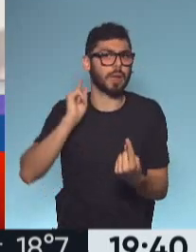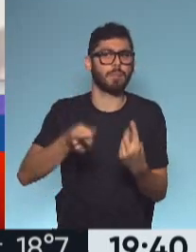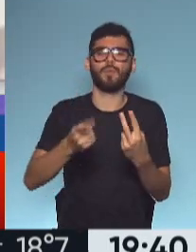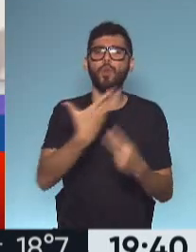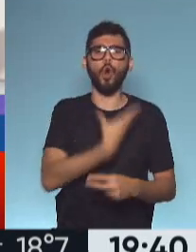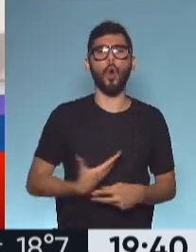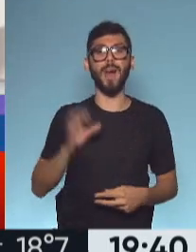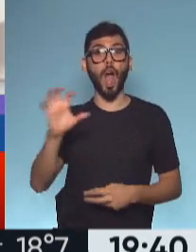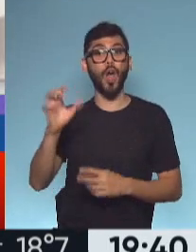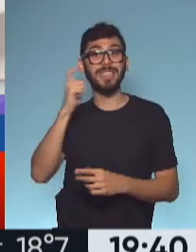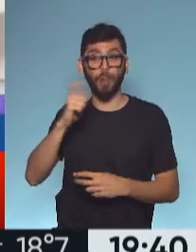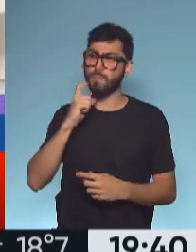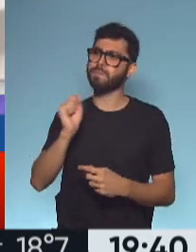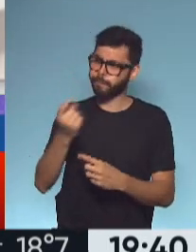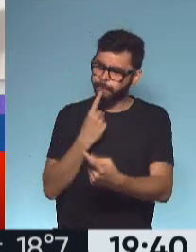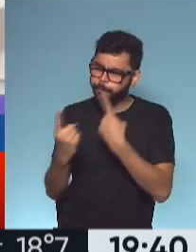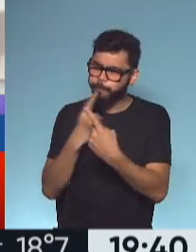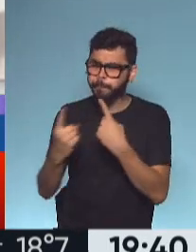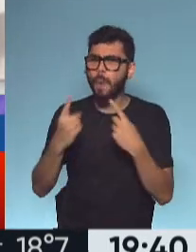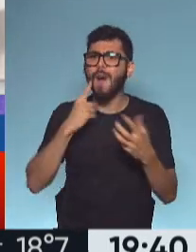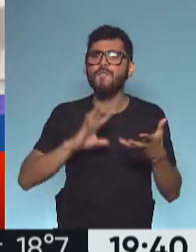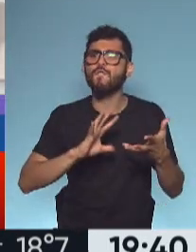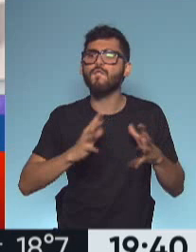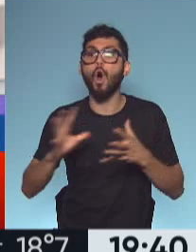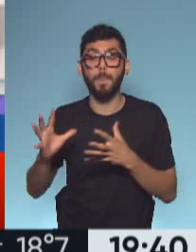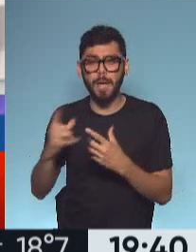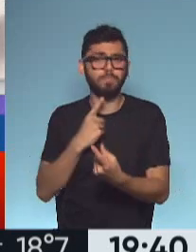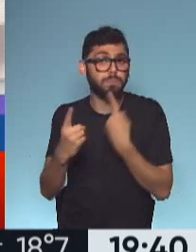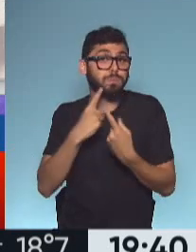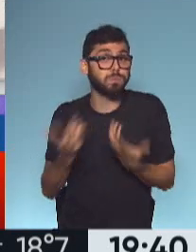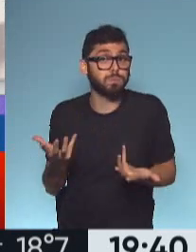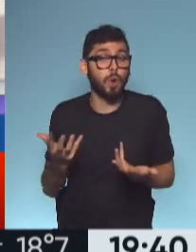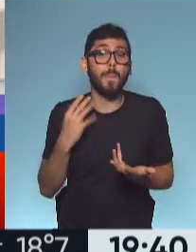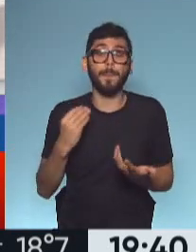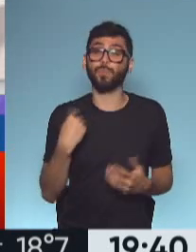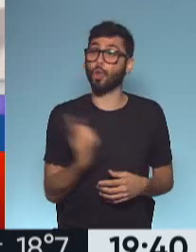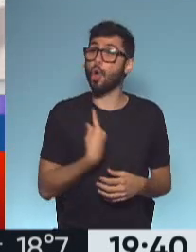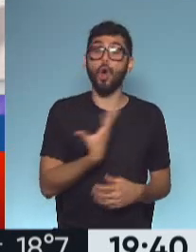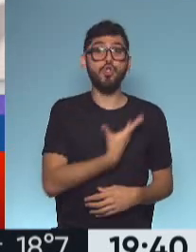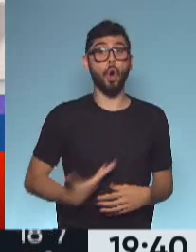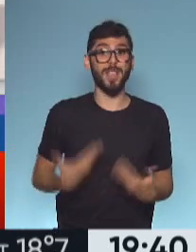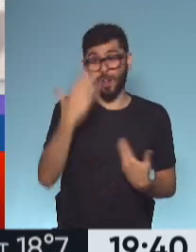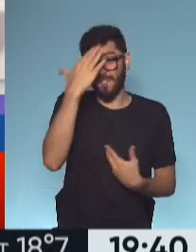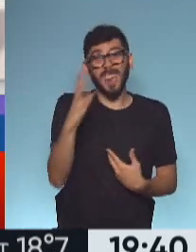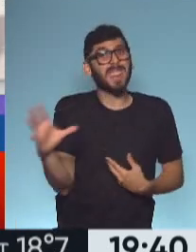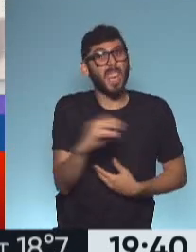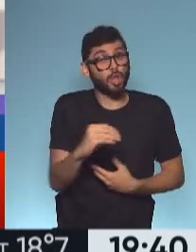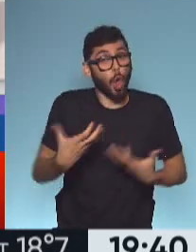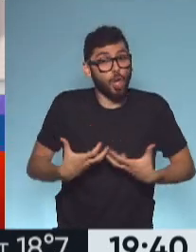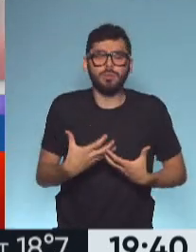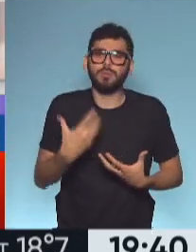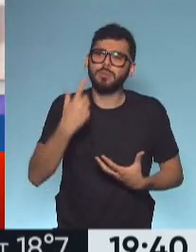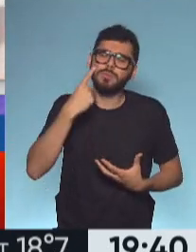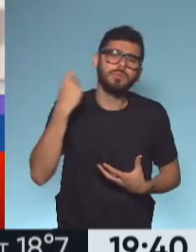el gobernador Kicillof cada una de estas alternativas, porque para nuestro gobierno, para el Frente de Todos, es